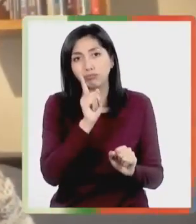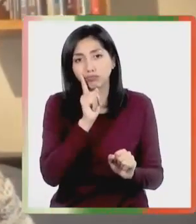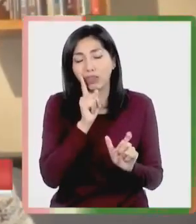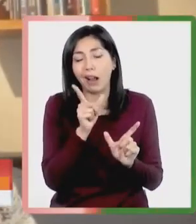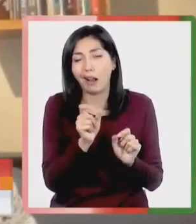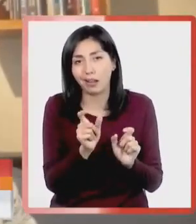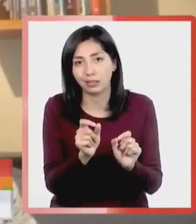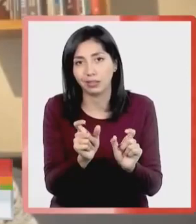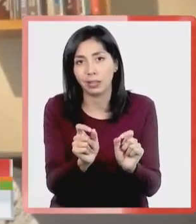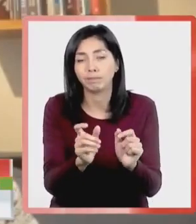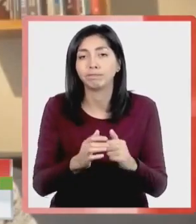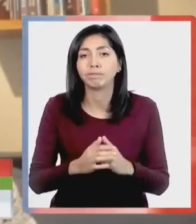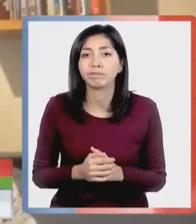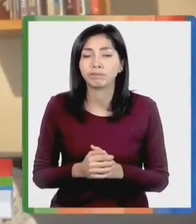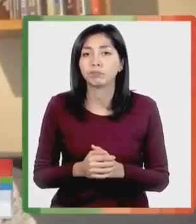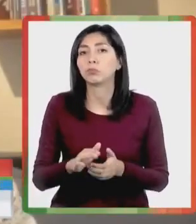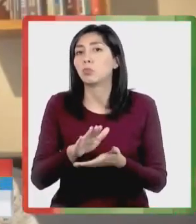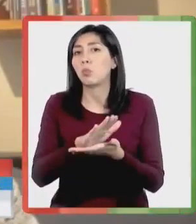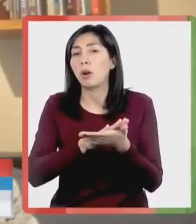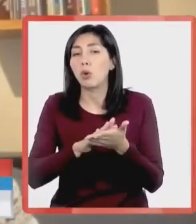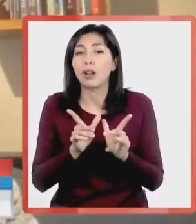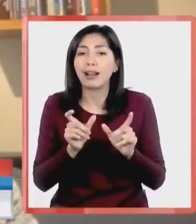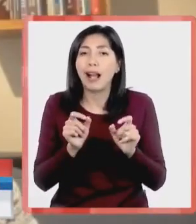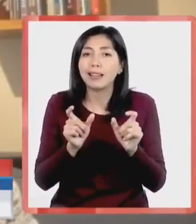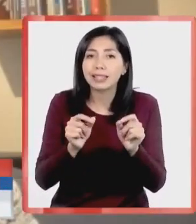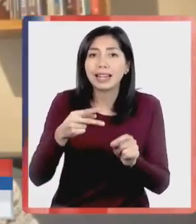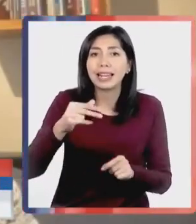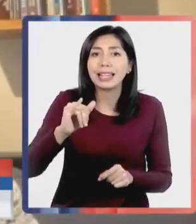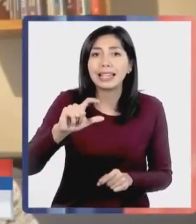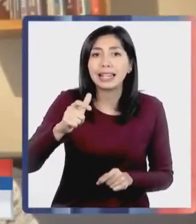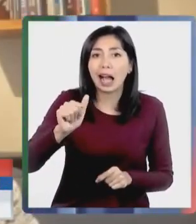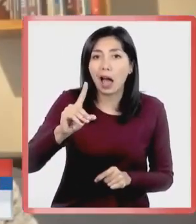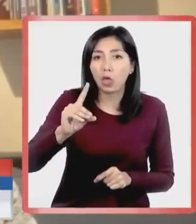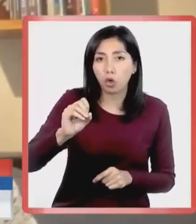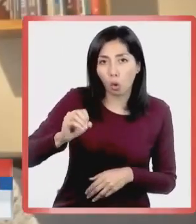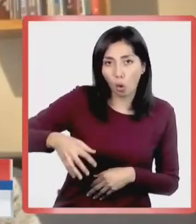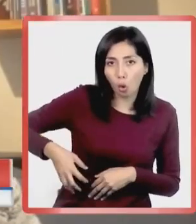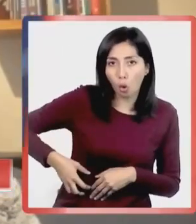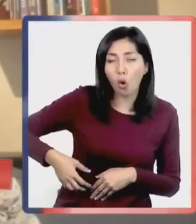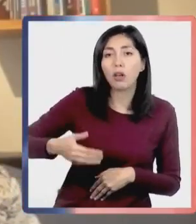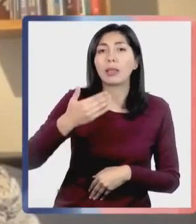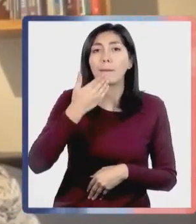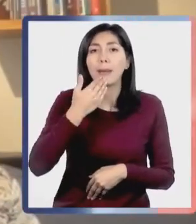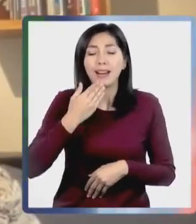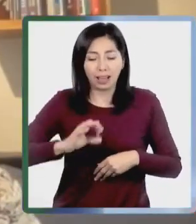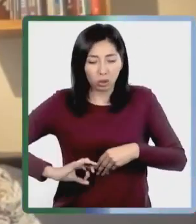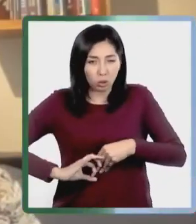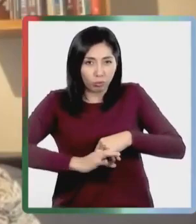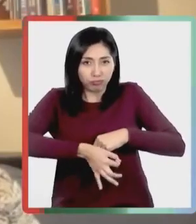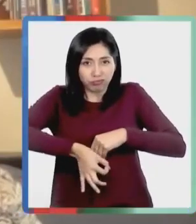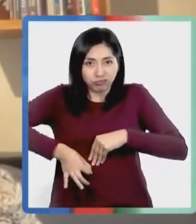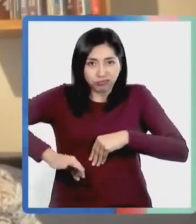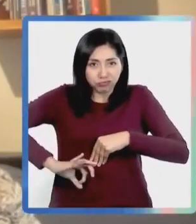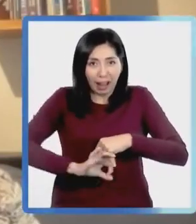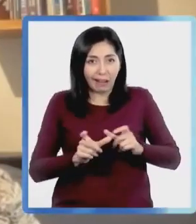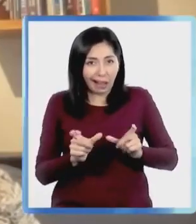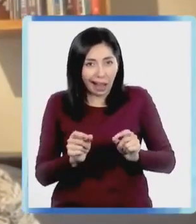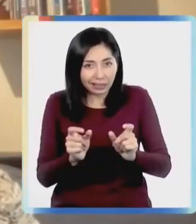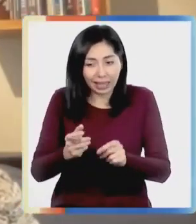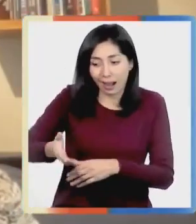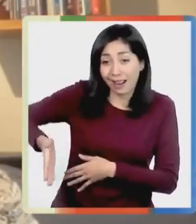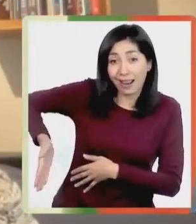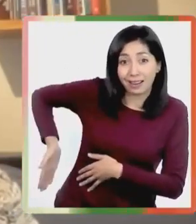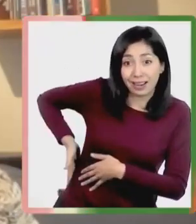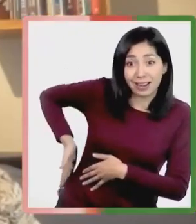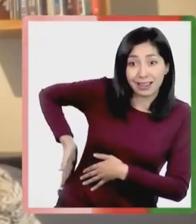de neoplasias, de cánceres. ¿Ya? Entre ellos el cáncer de hígado, el cáncer de tubo digestivo, de